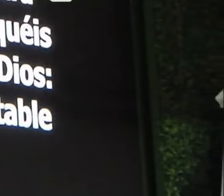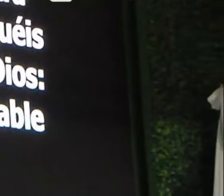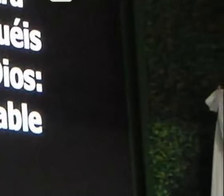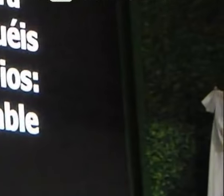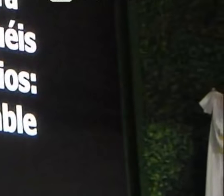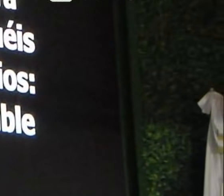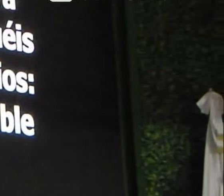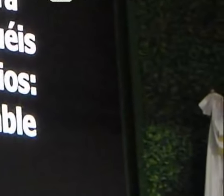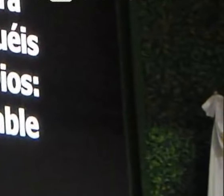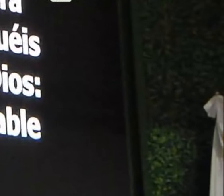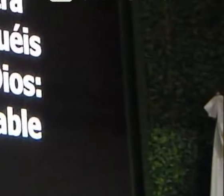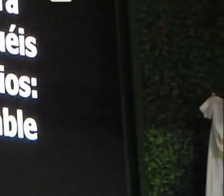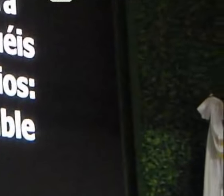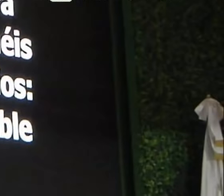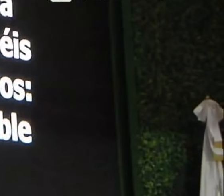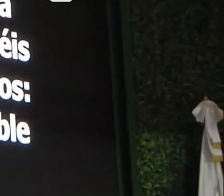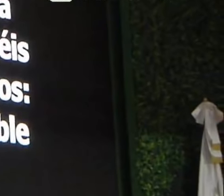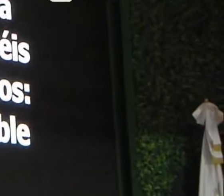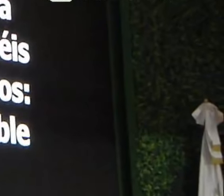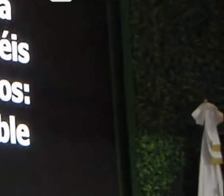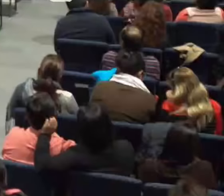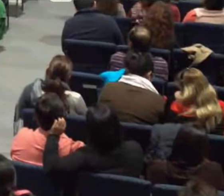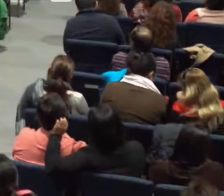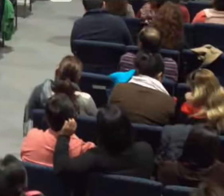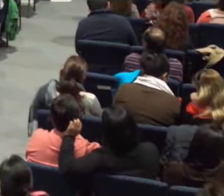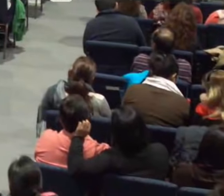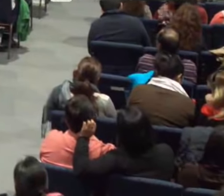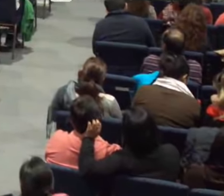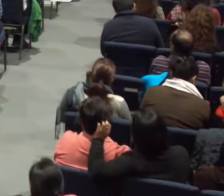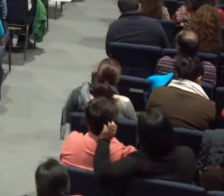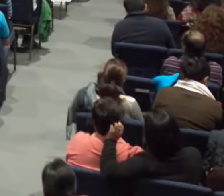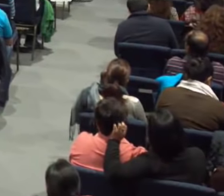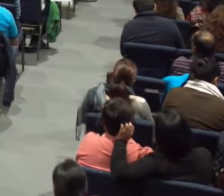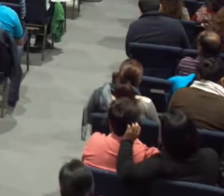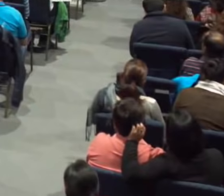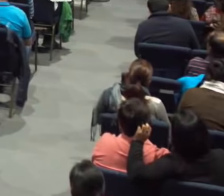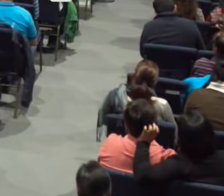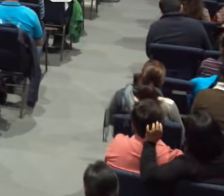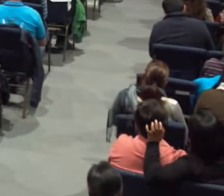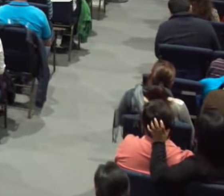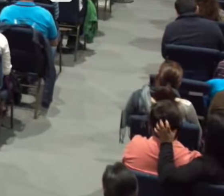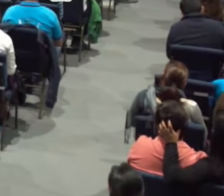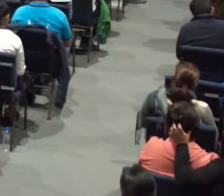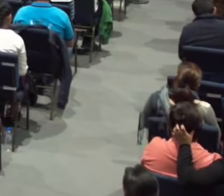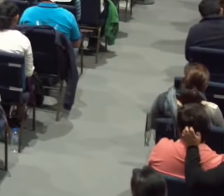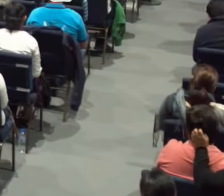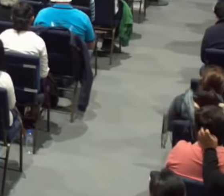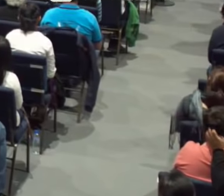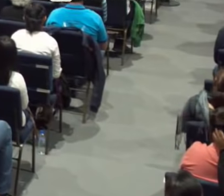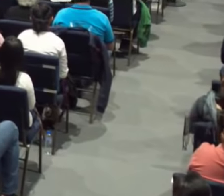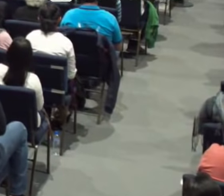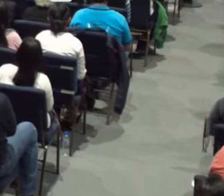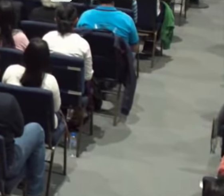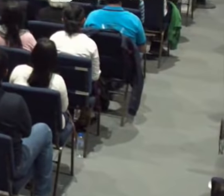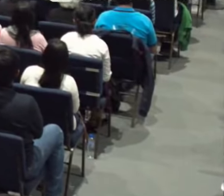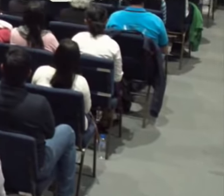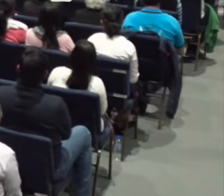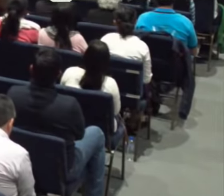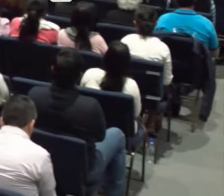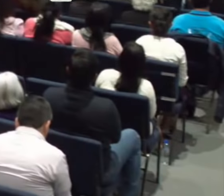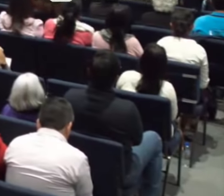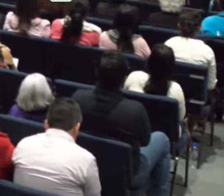persona, hermano, que toda la vida está en el mismo rollo y toda la vida tenemos que orar por él todos los días porque está hecho pedazos. Ala, digo yo, este cuate no se